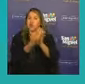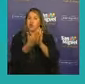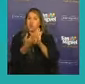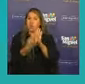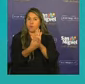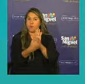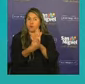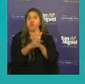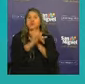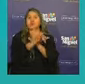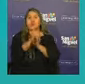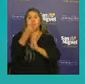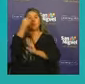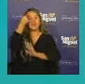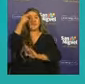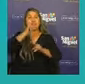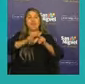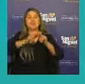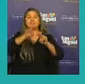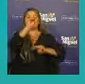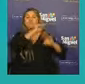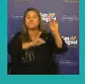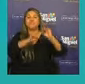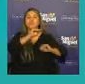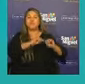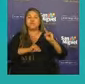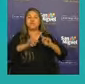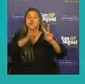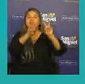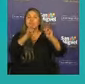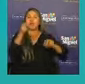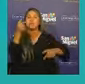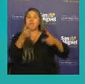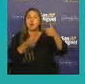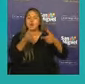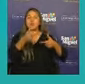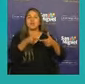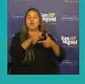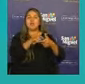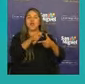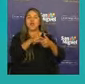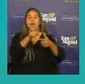elaborar políticas ya en función de un número claro,